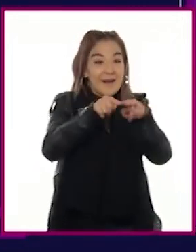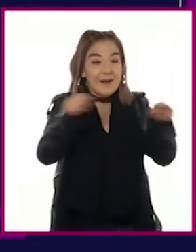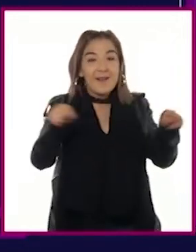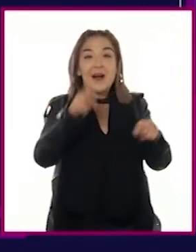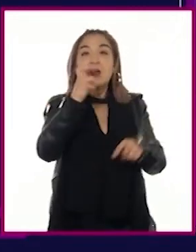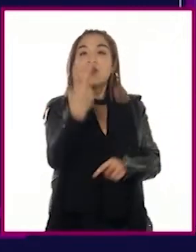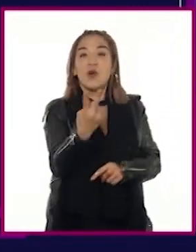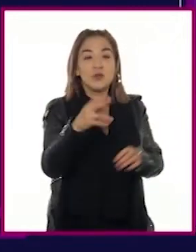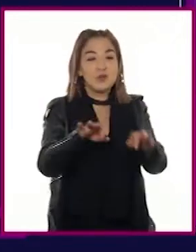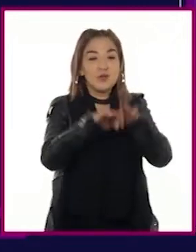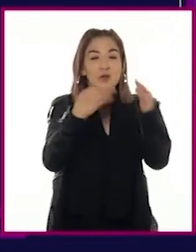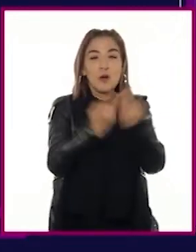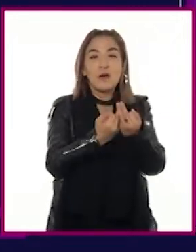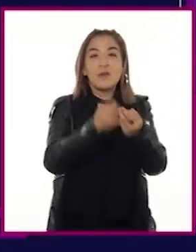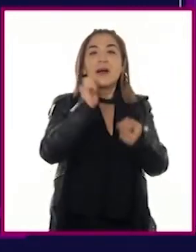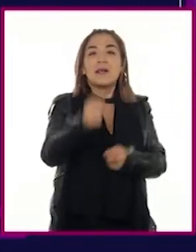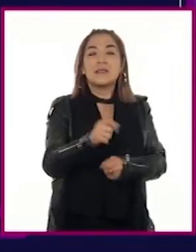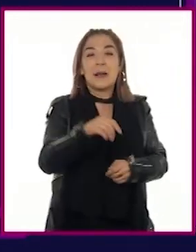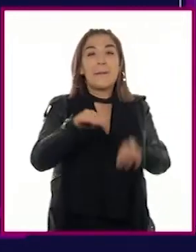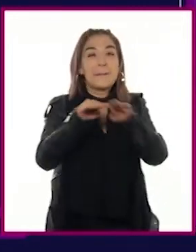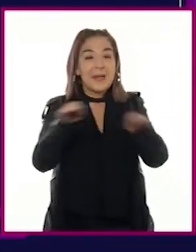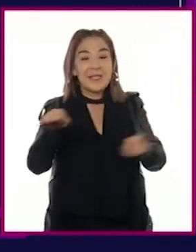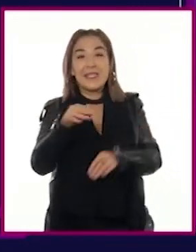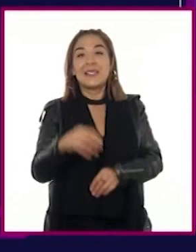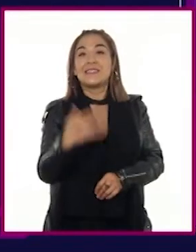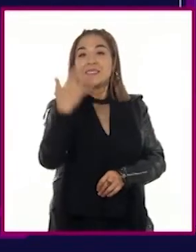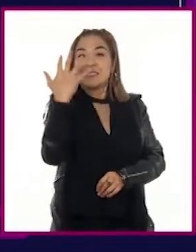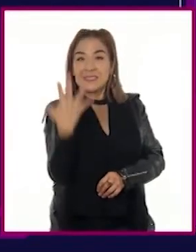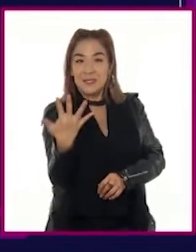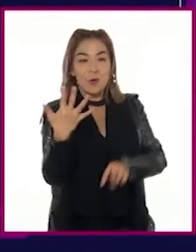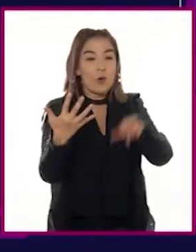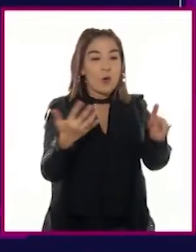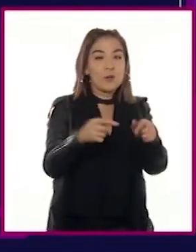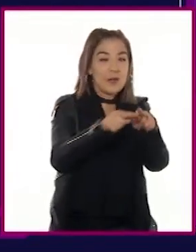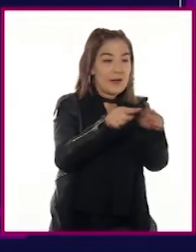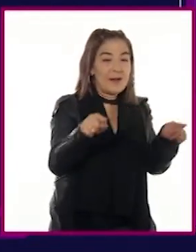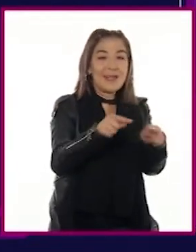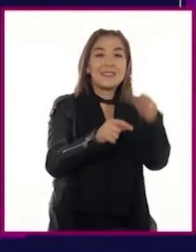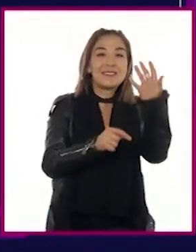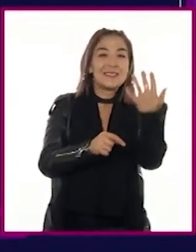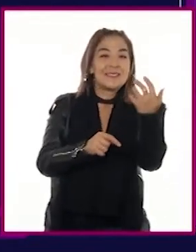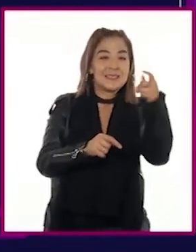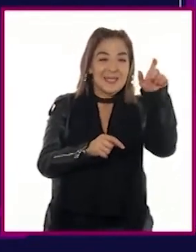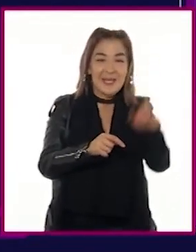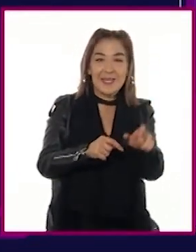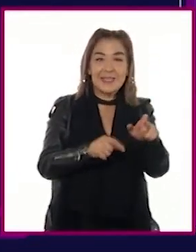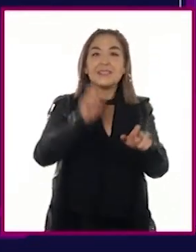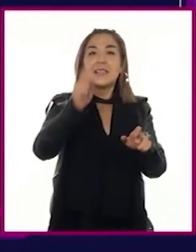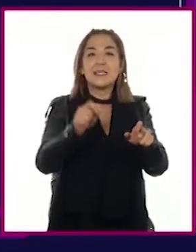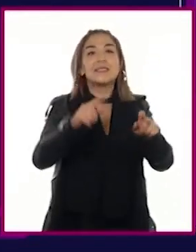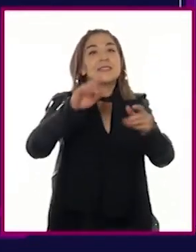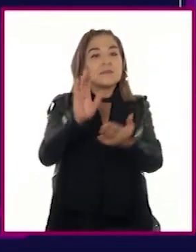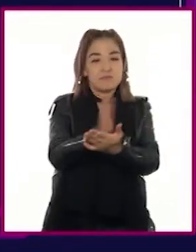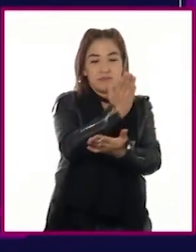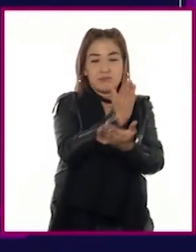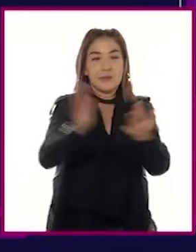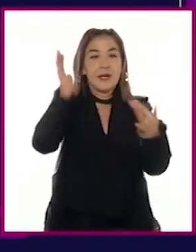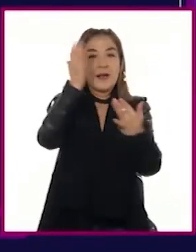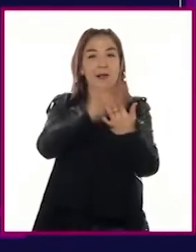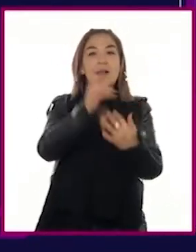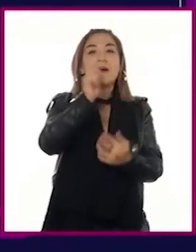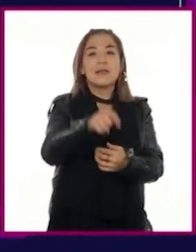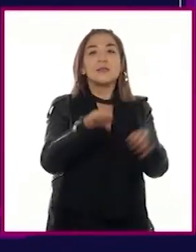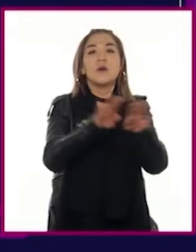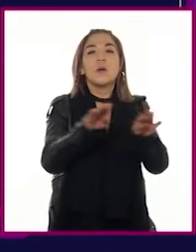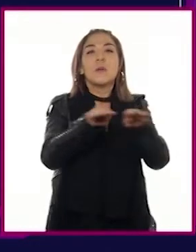segmentos de recta, uno de medida x y otro de medida 5, por lo que la medida de la base es la suma de las medidas de